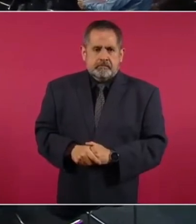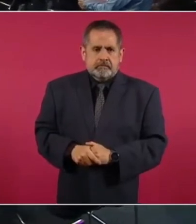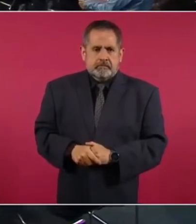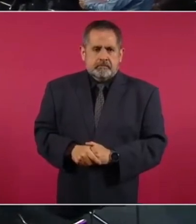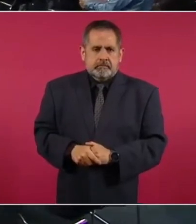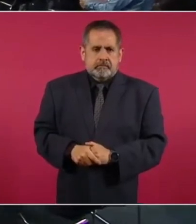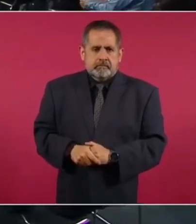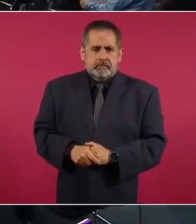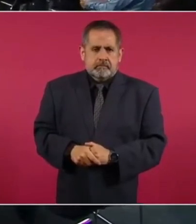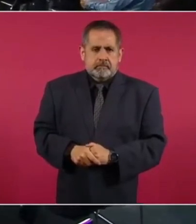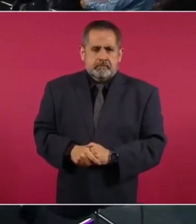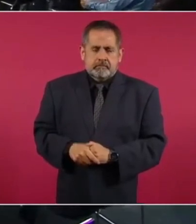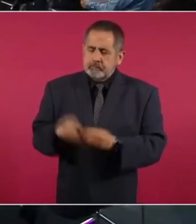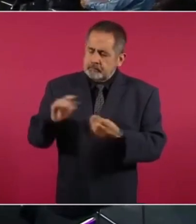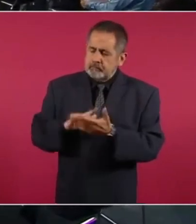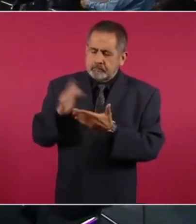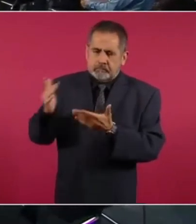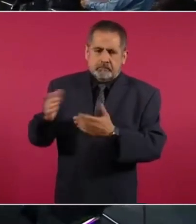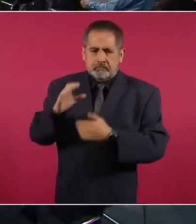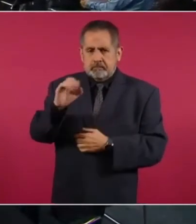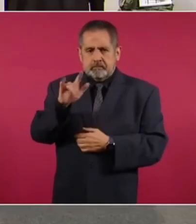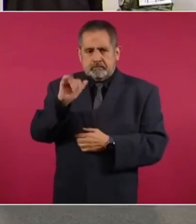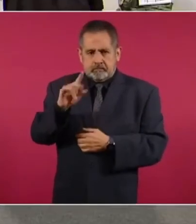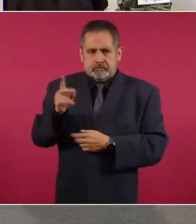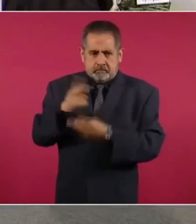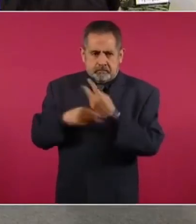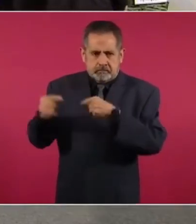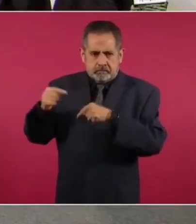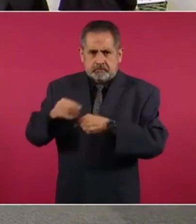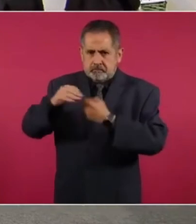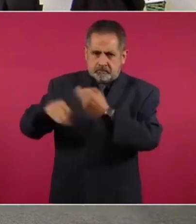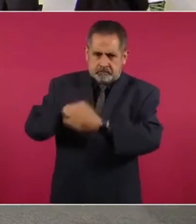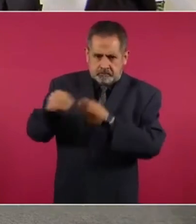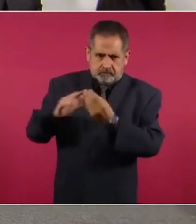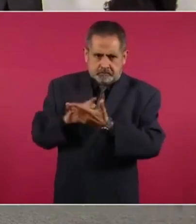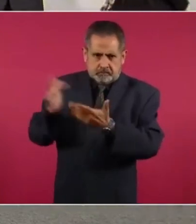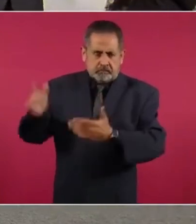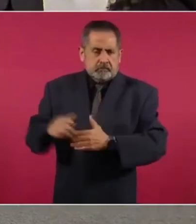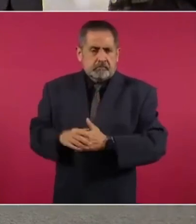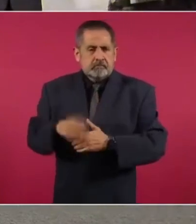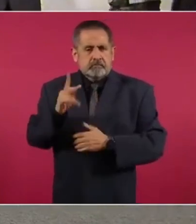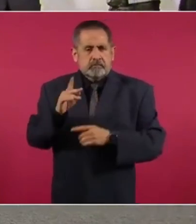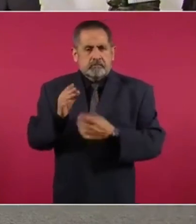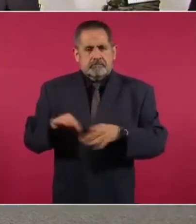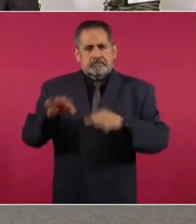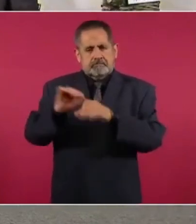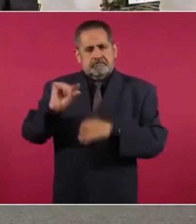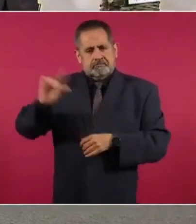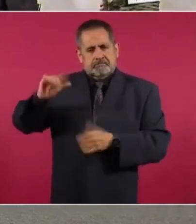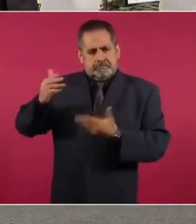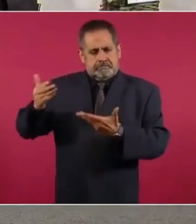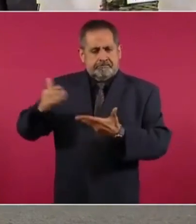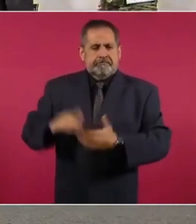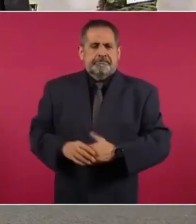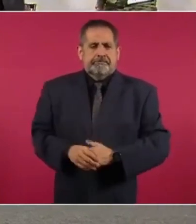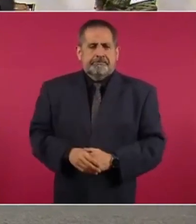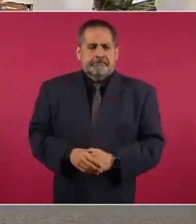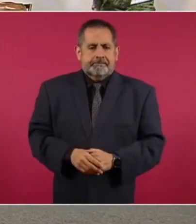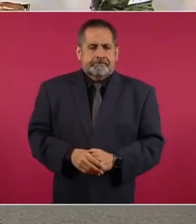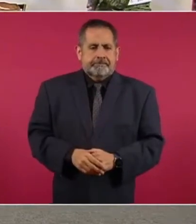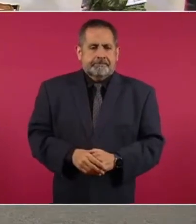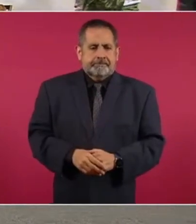Y muchas gracias a Claudia y a todos, pero las dos autoridades.